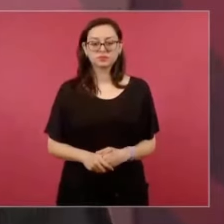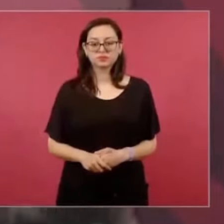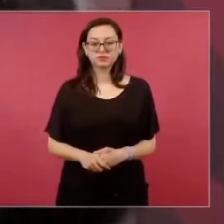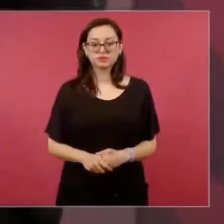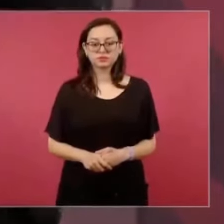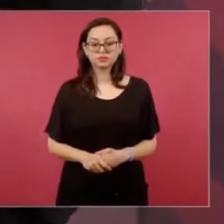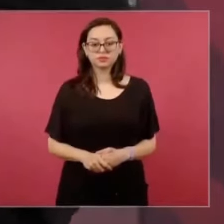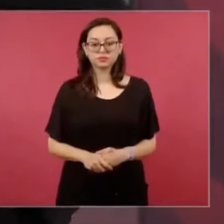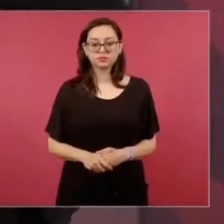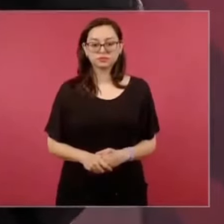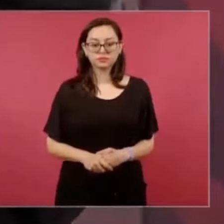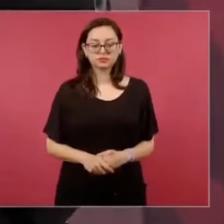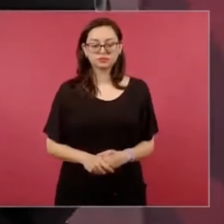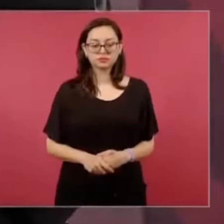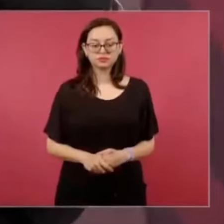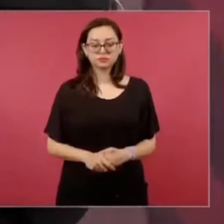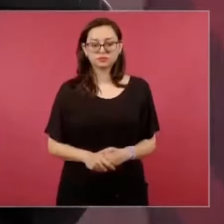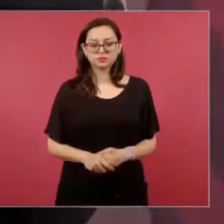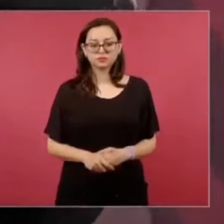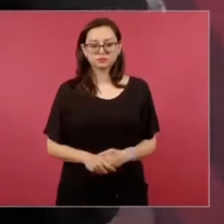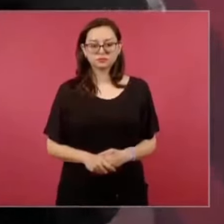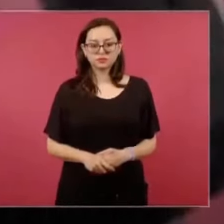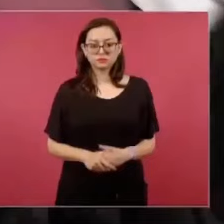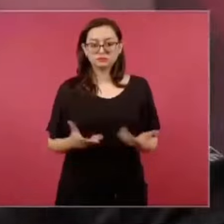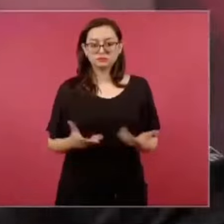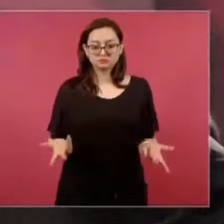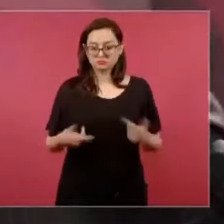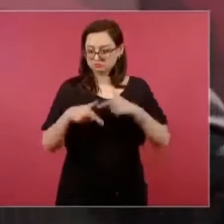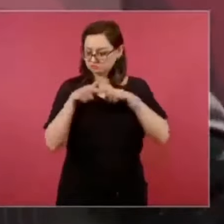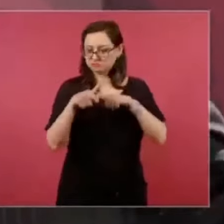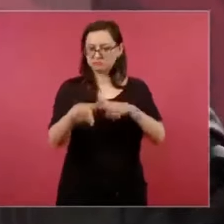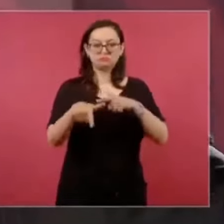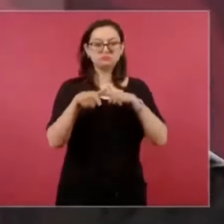Y así tenemos que seguir. Y ahora